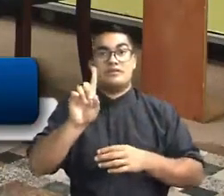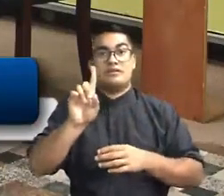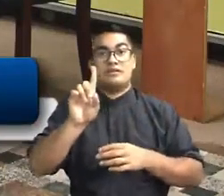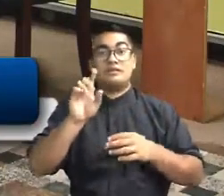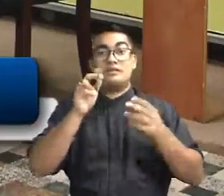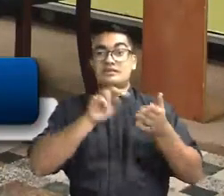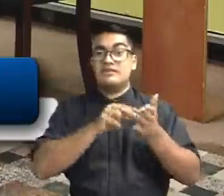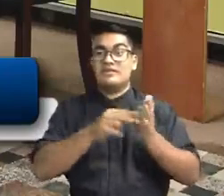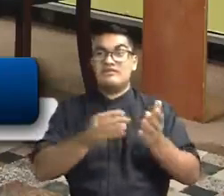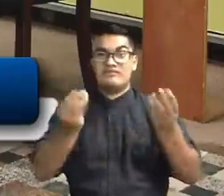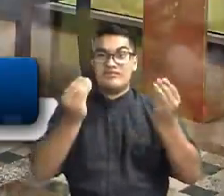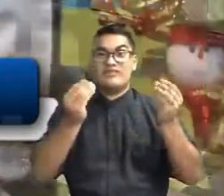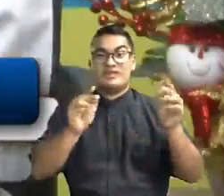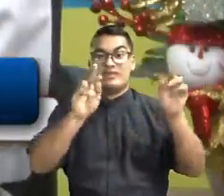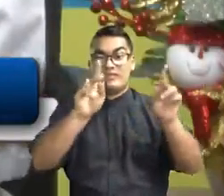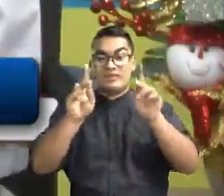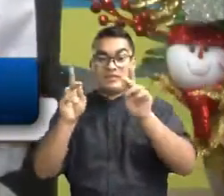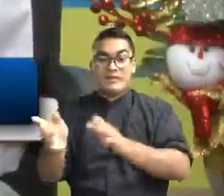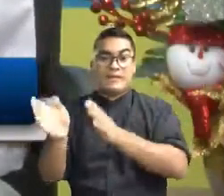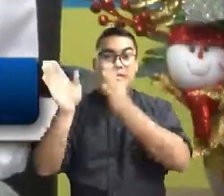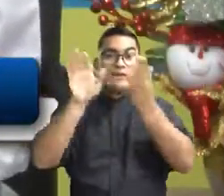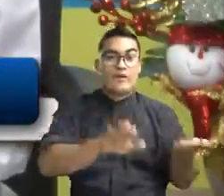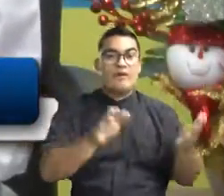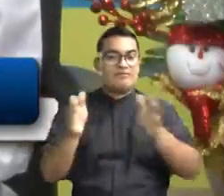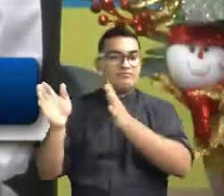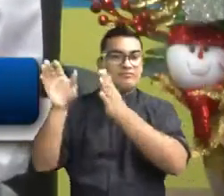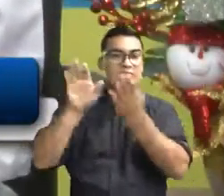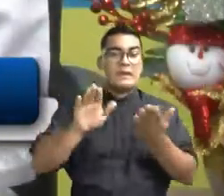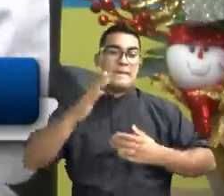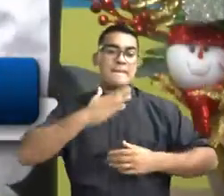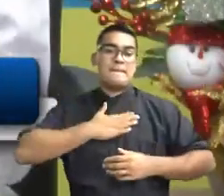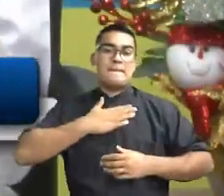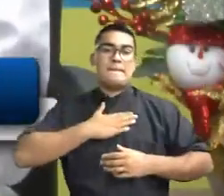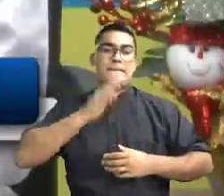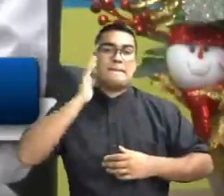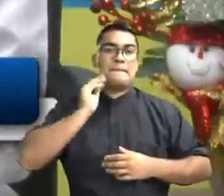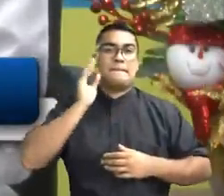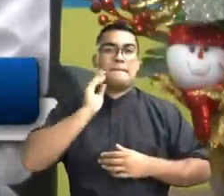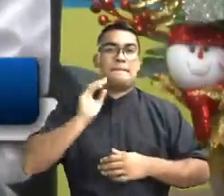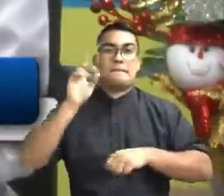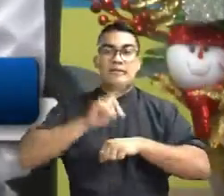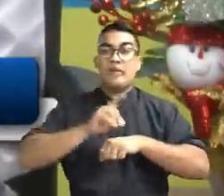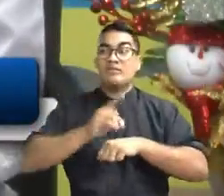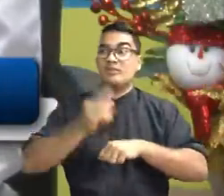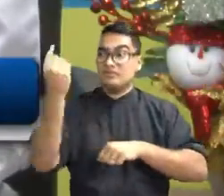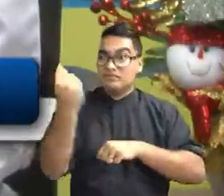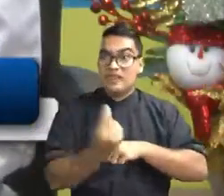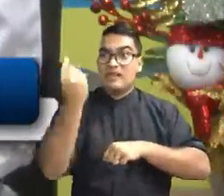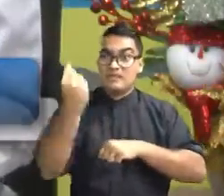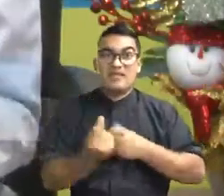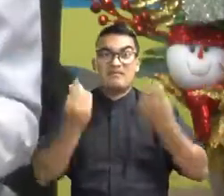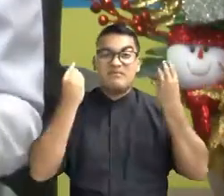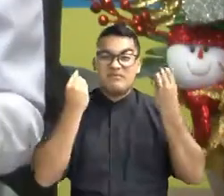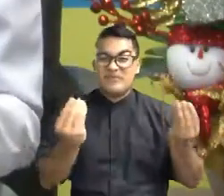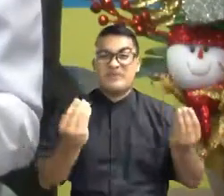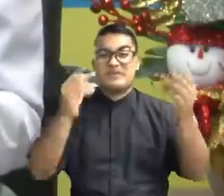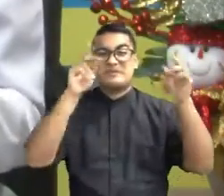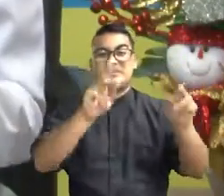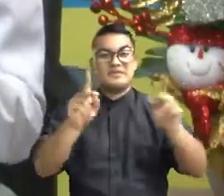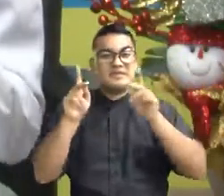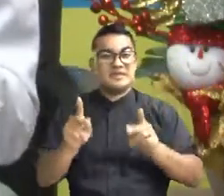mortalidad a nivel mundial. Y en mi experiencia como médico internista, nosotros recibimos bastantes pacientes con